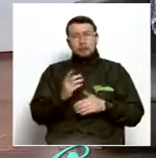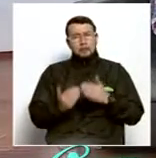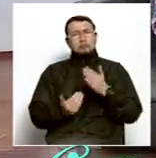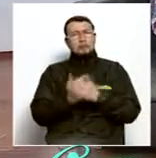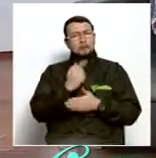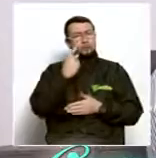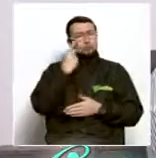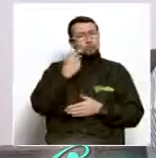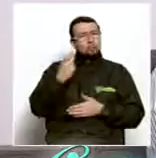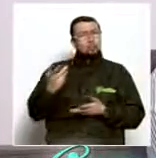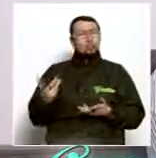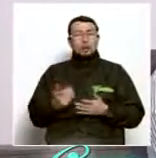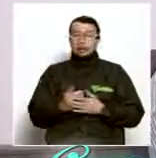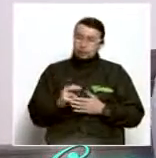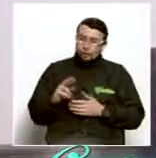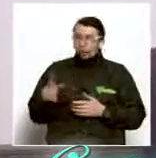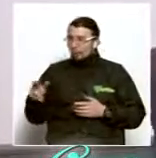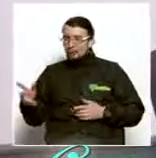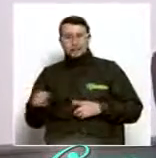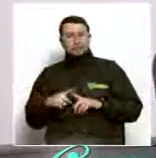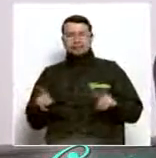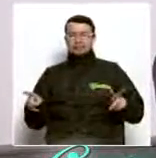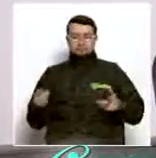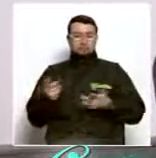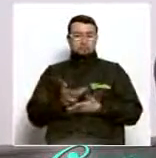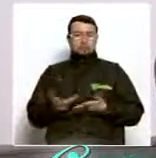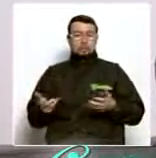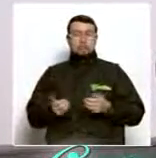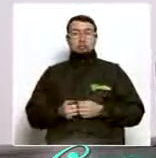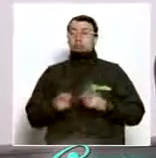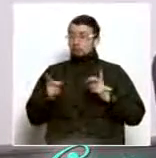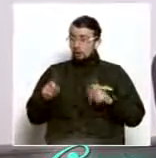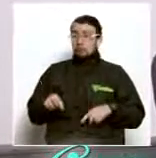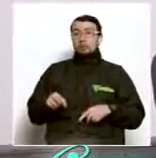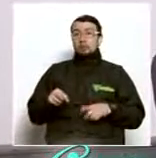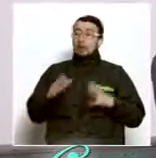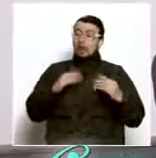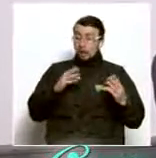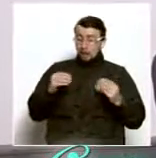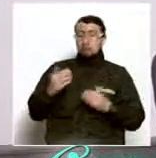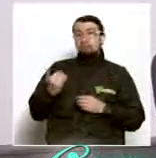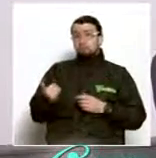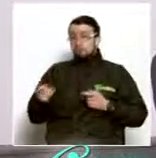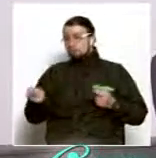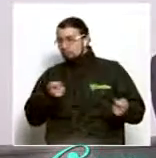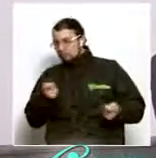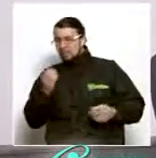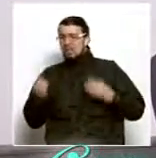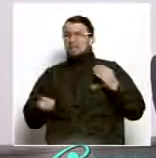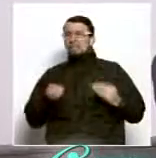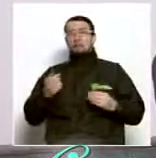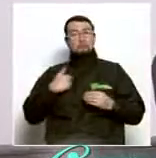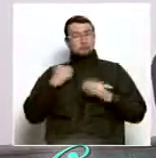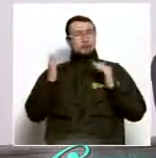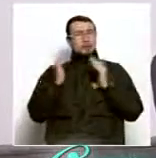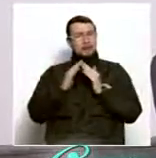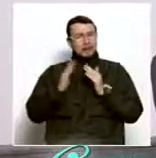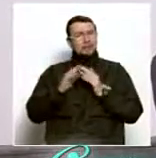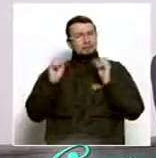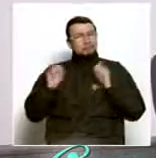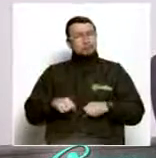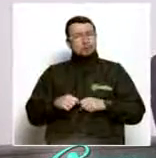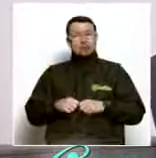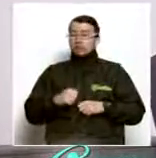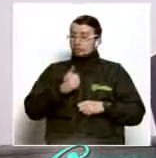buscar alternativas diferentes, porque pues también tenemos que hablar de alternativas, ¿cierto? Entonces, como desde casa, como desde